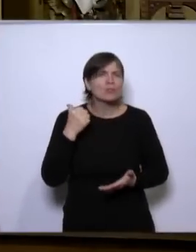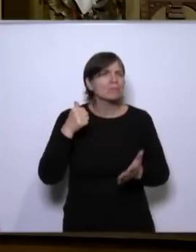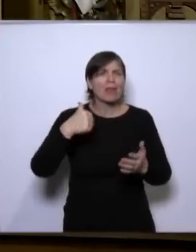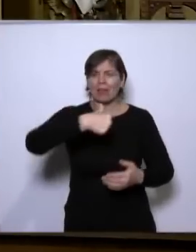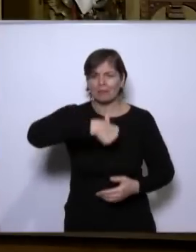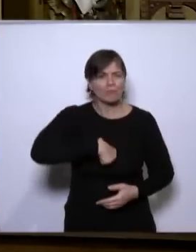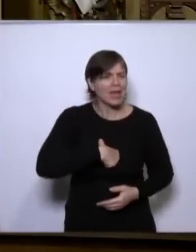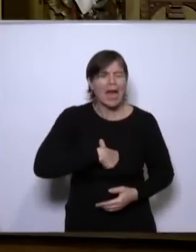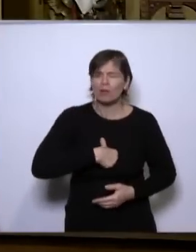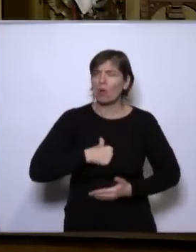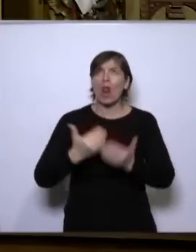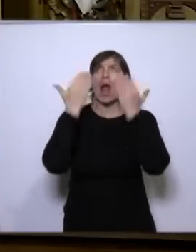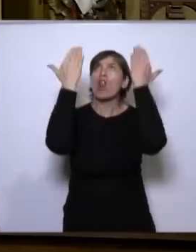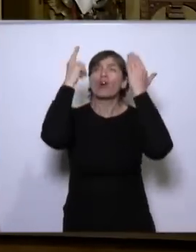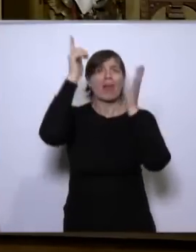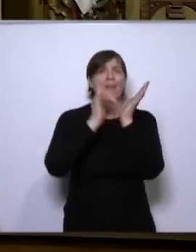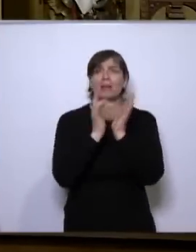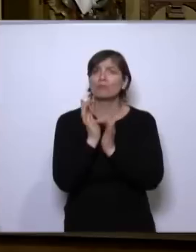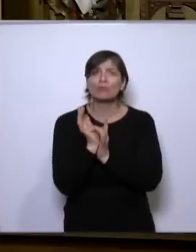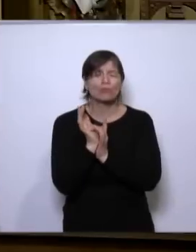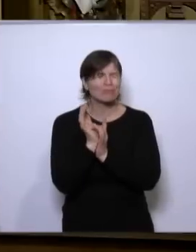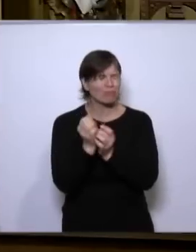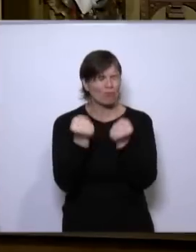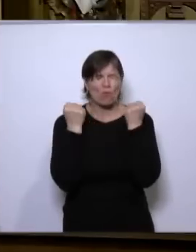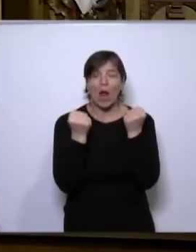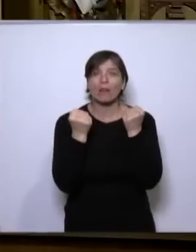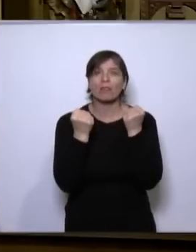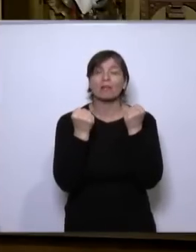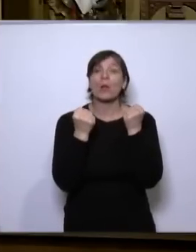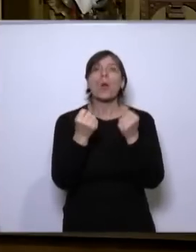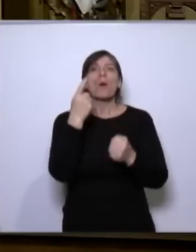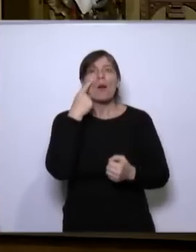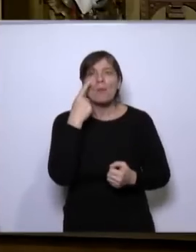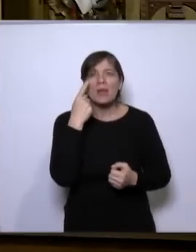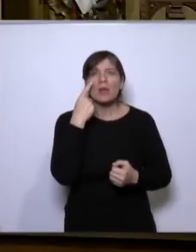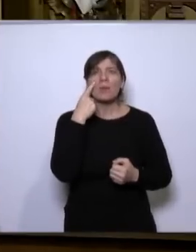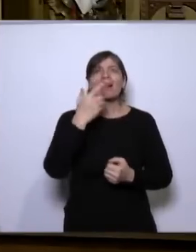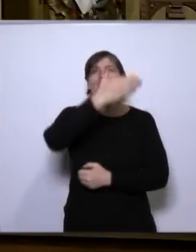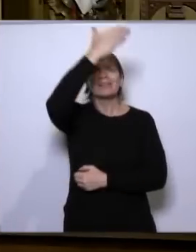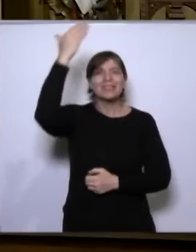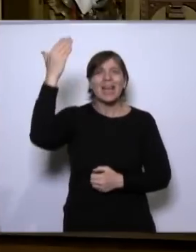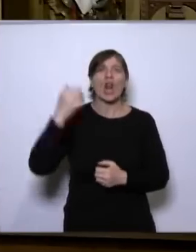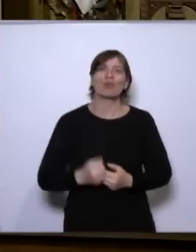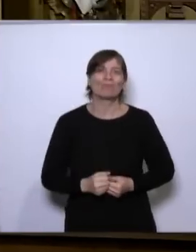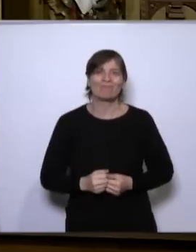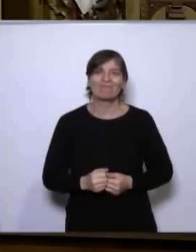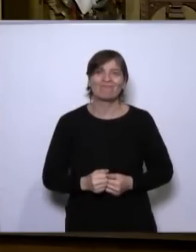manera con la gloria del Cordero que así viven en el cielo.